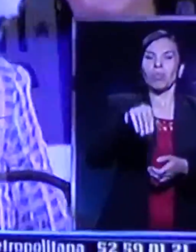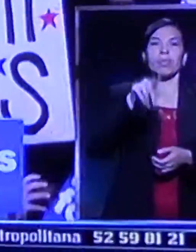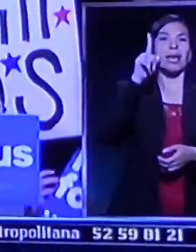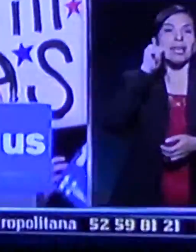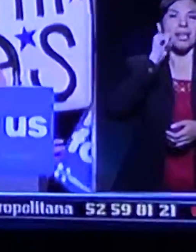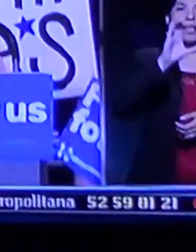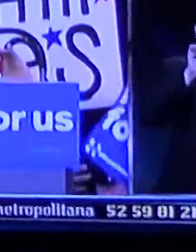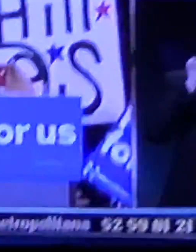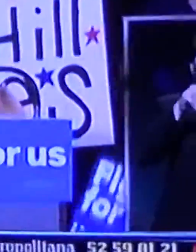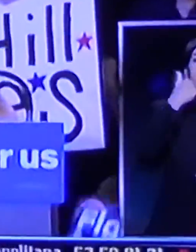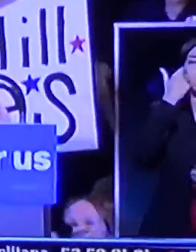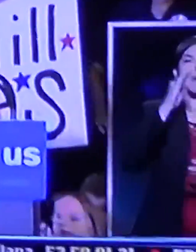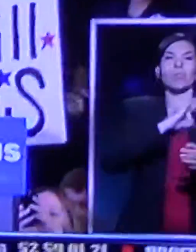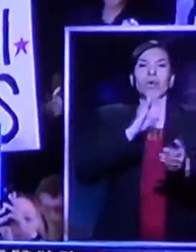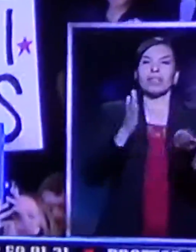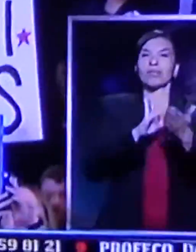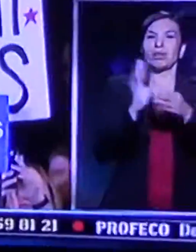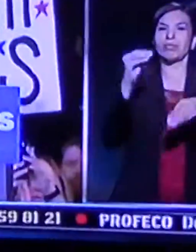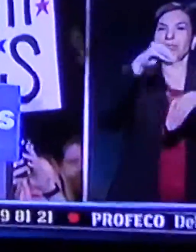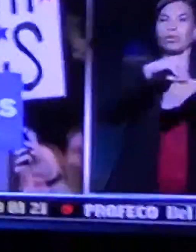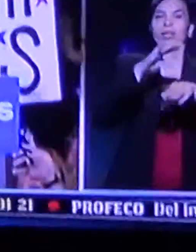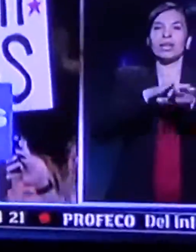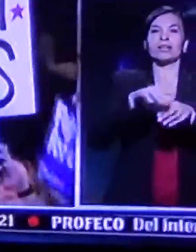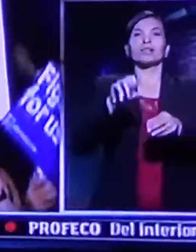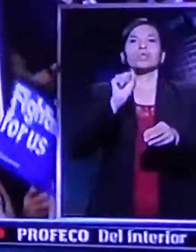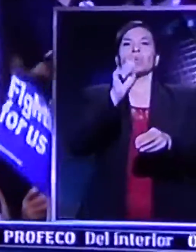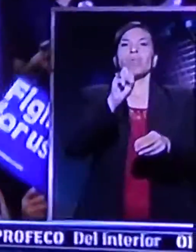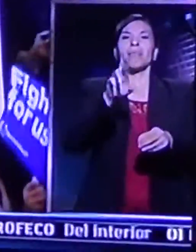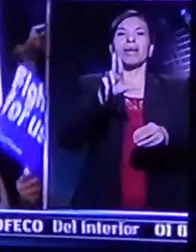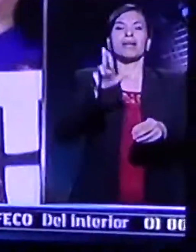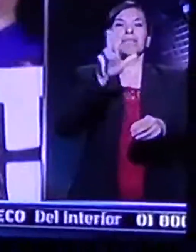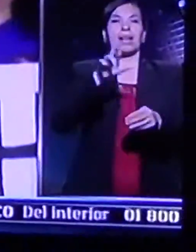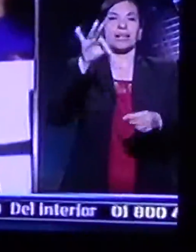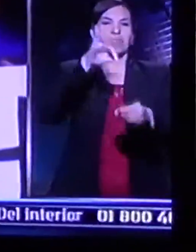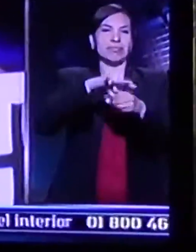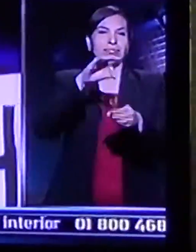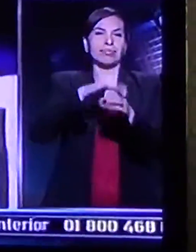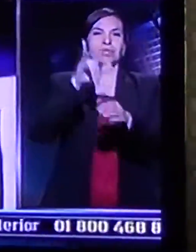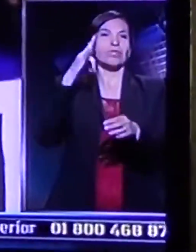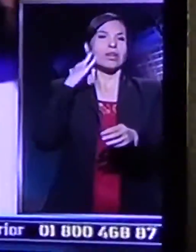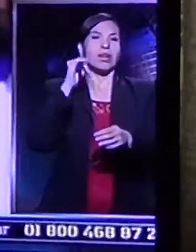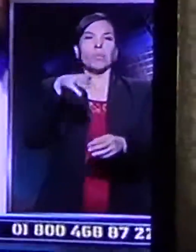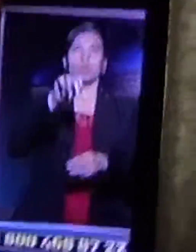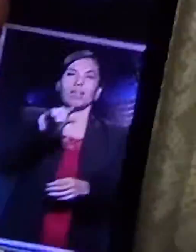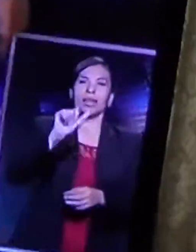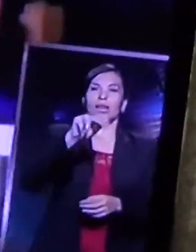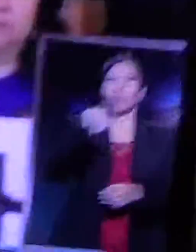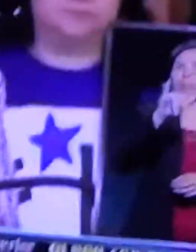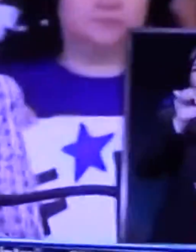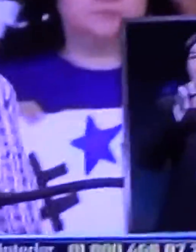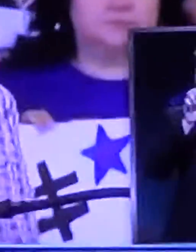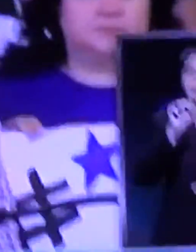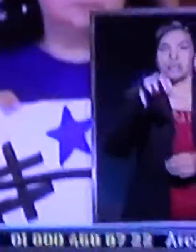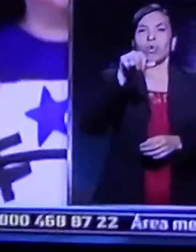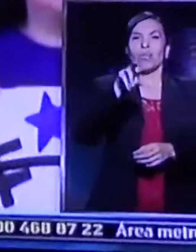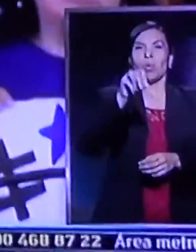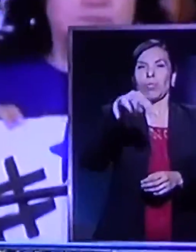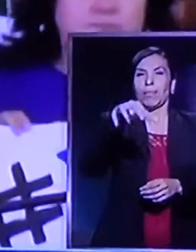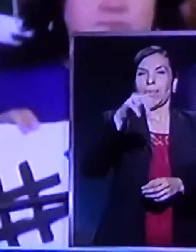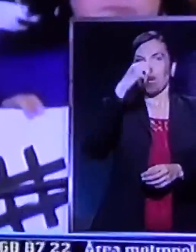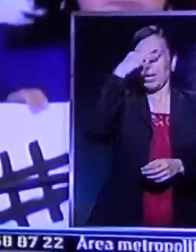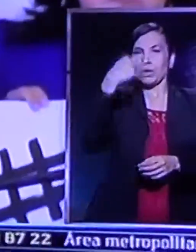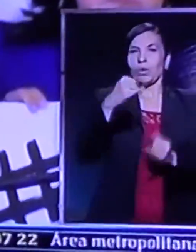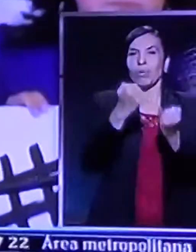Mañana Clinton buscará obtener la nominación en el Supermantel electoral en California, en Montana, en Nueva Jersey, en Nuevo México y en las